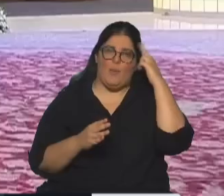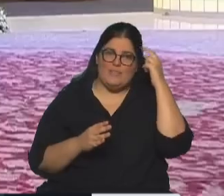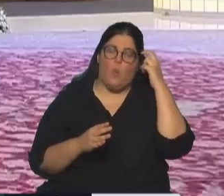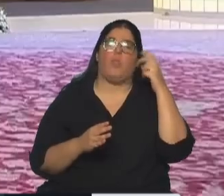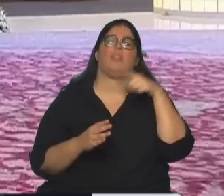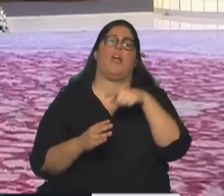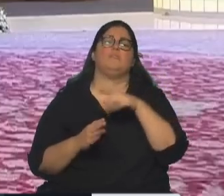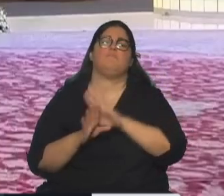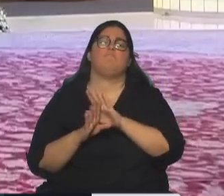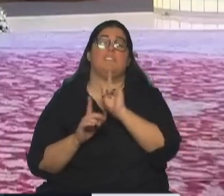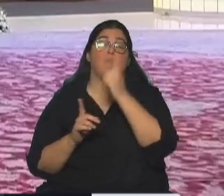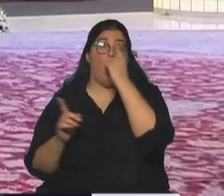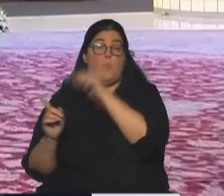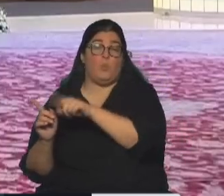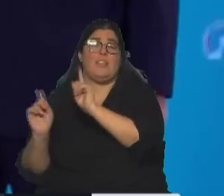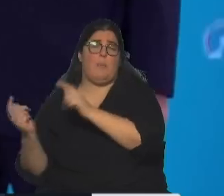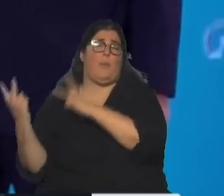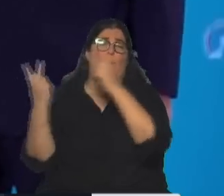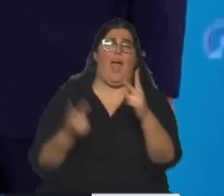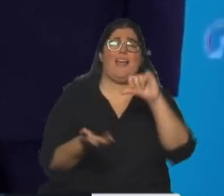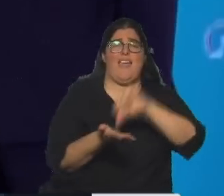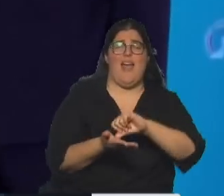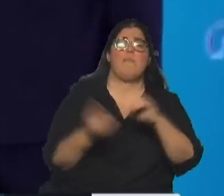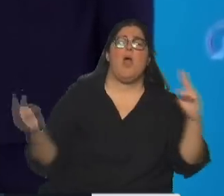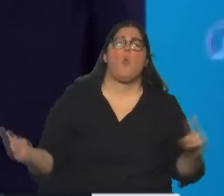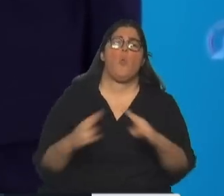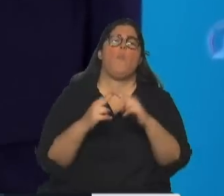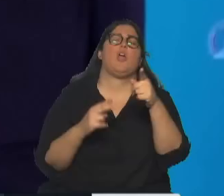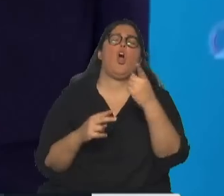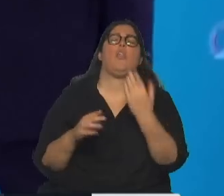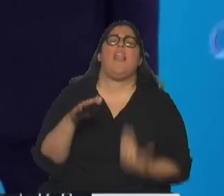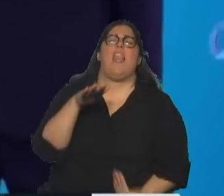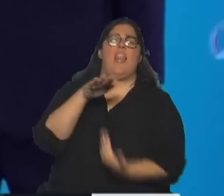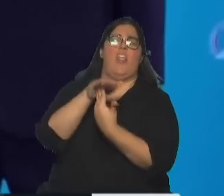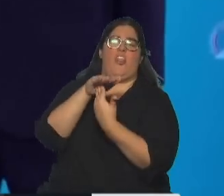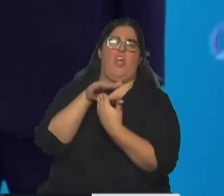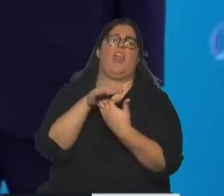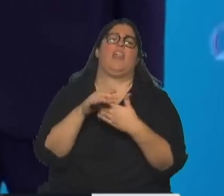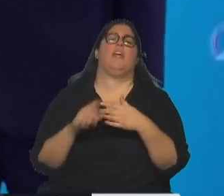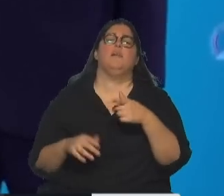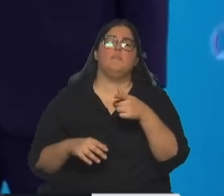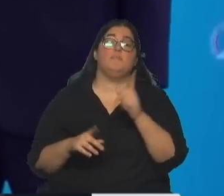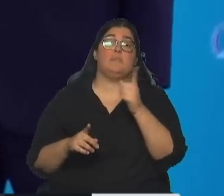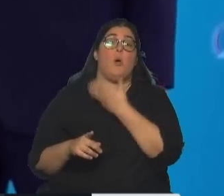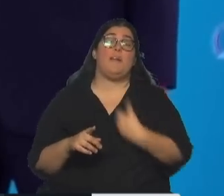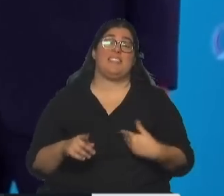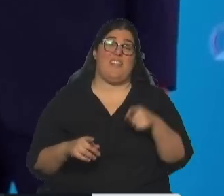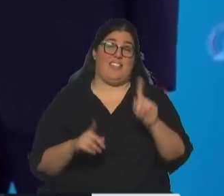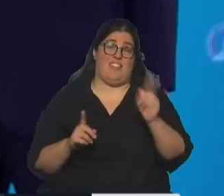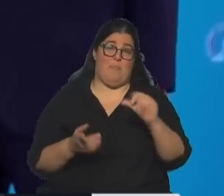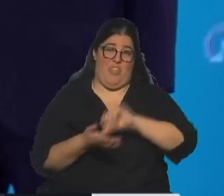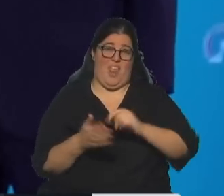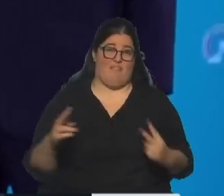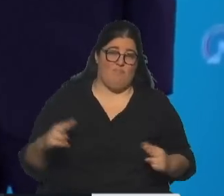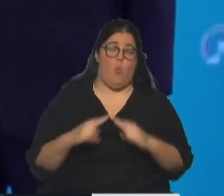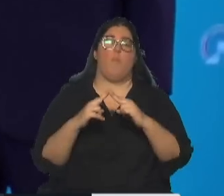ruso Vladimir Putin viajó a Irán para una cumbre con el líder supremo Ali Khamenei y el presidente de ese país, Ebrahim Raisi, además